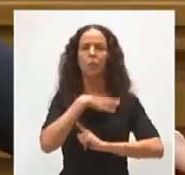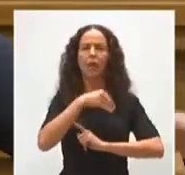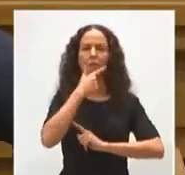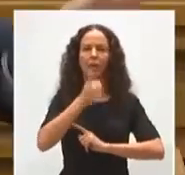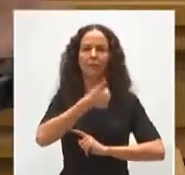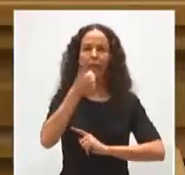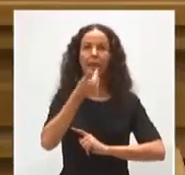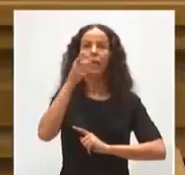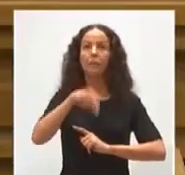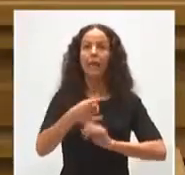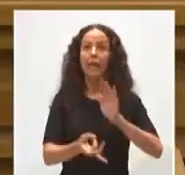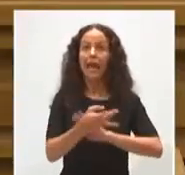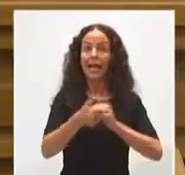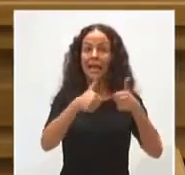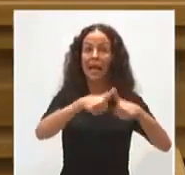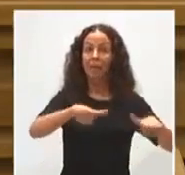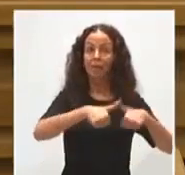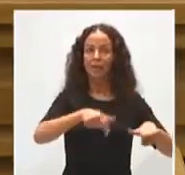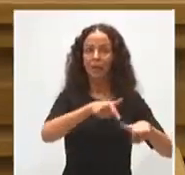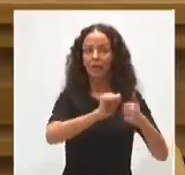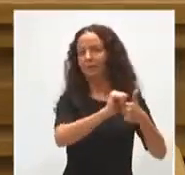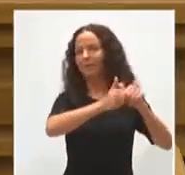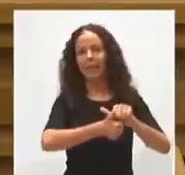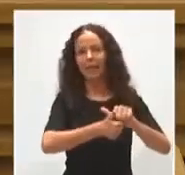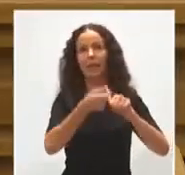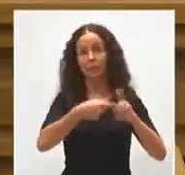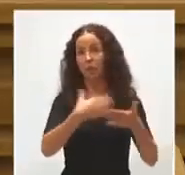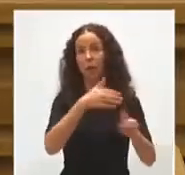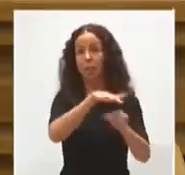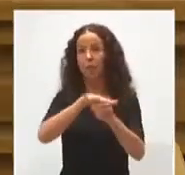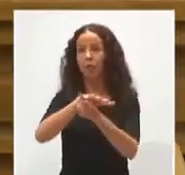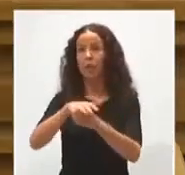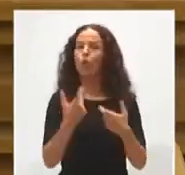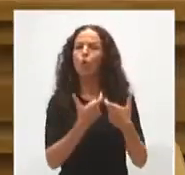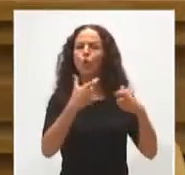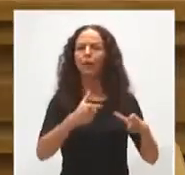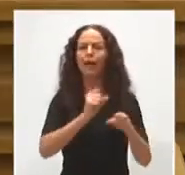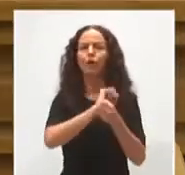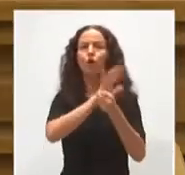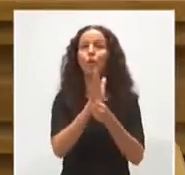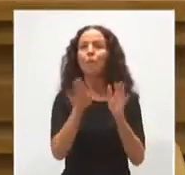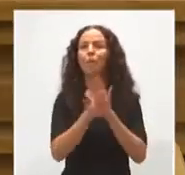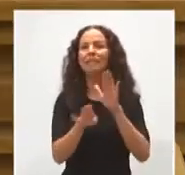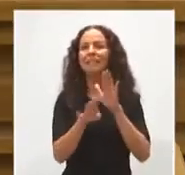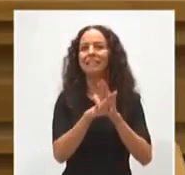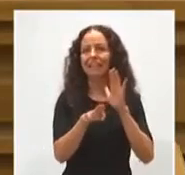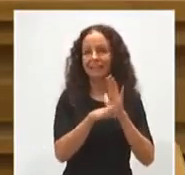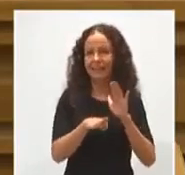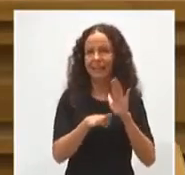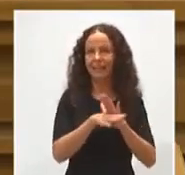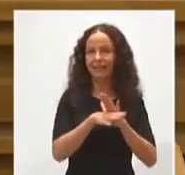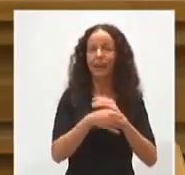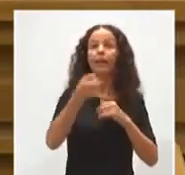crear con referencia en albacete pero también en todas las provincias la unidad de kobe persistente también